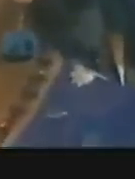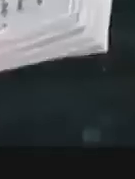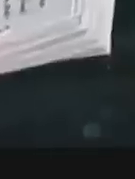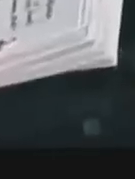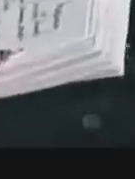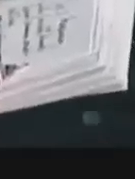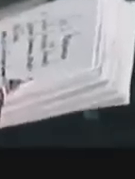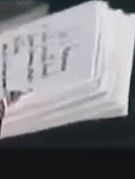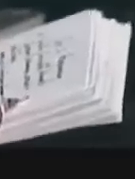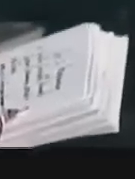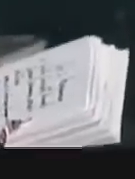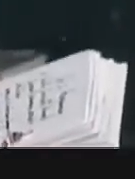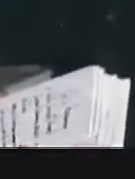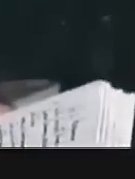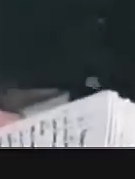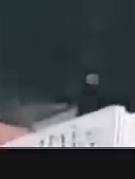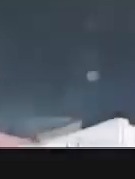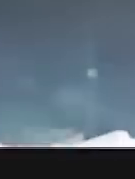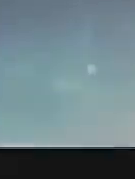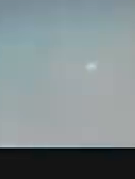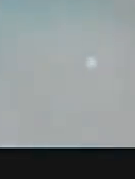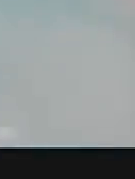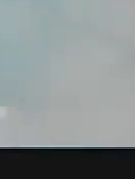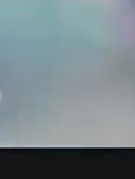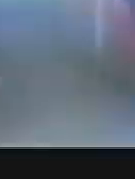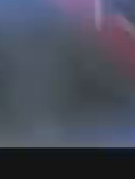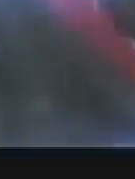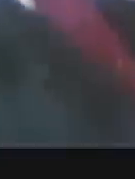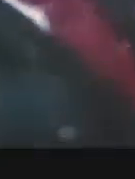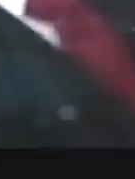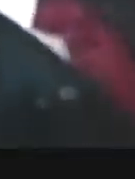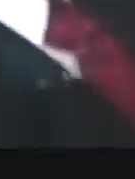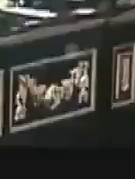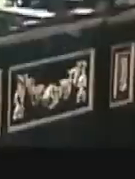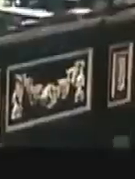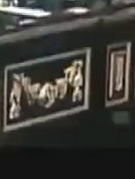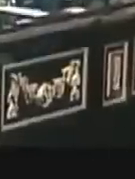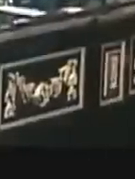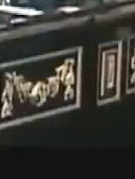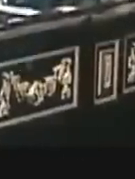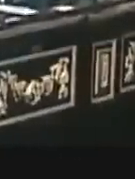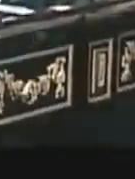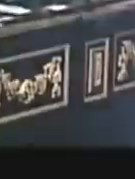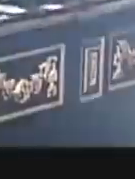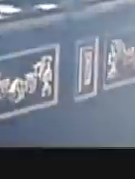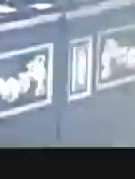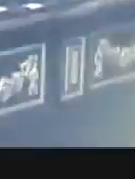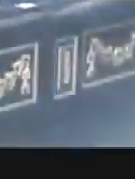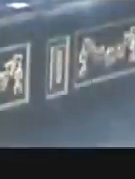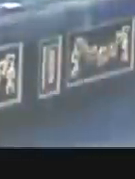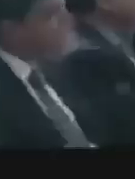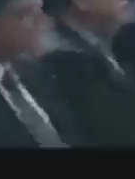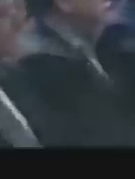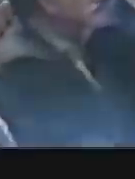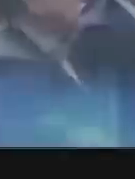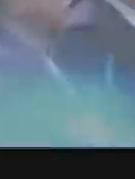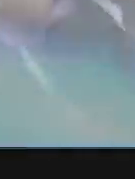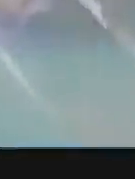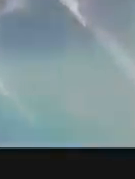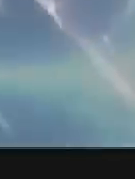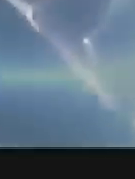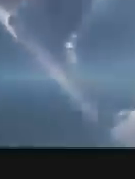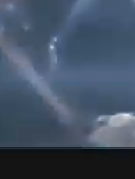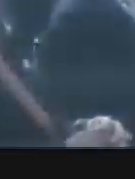retomando el sueño bolivariano. Para formar un gobierno estable es necesario que fundamos el